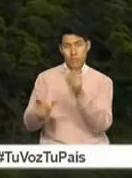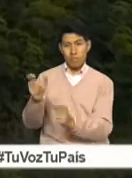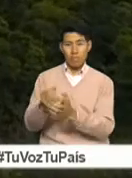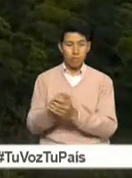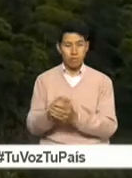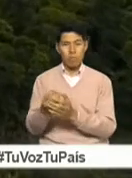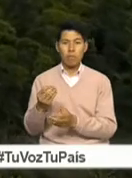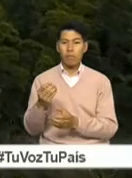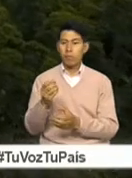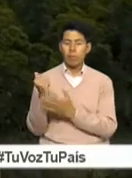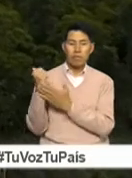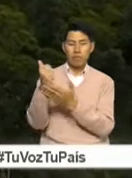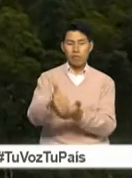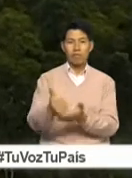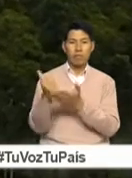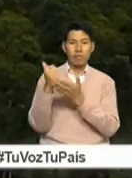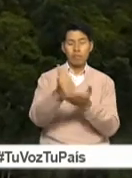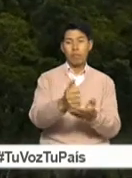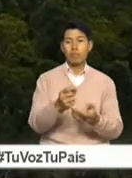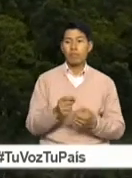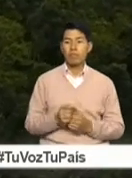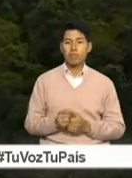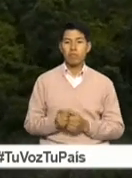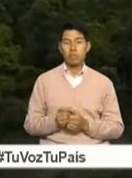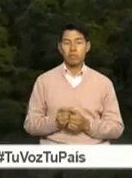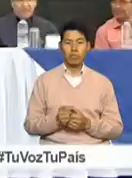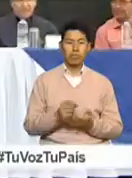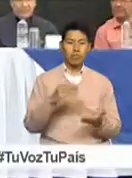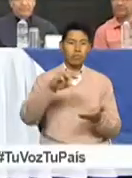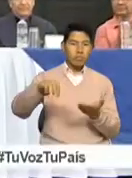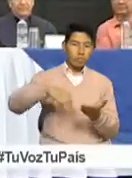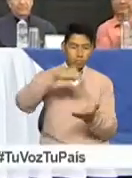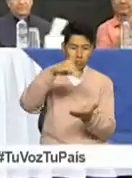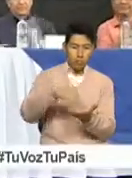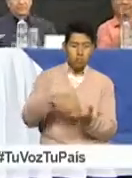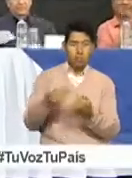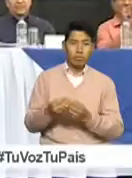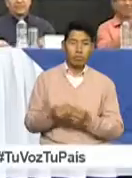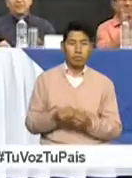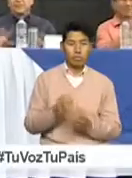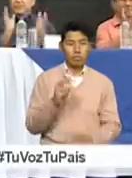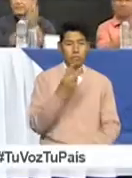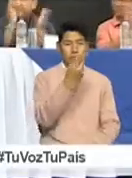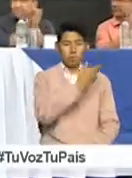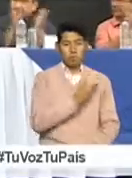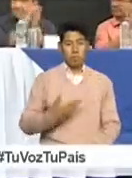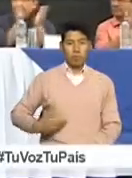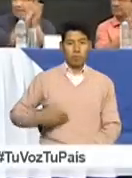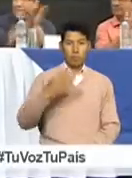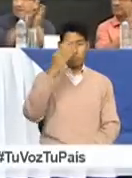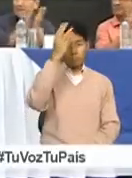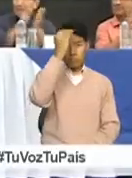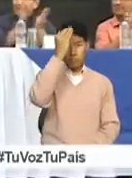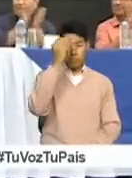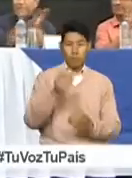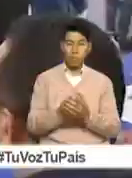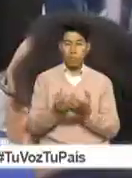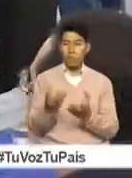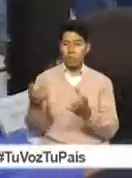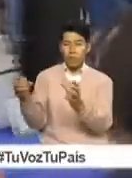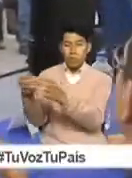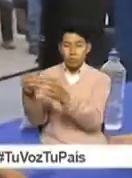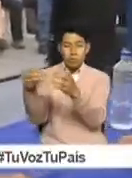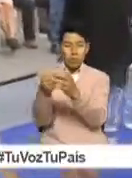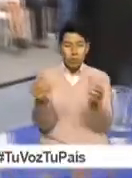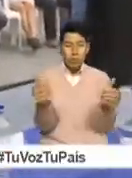más puerto con guilló ubicada en el cantón pichincha en la provincia de manabí el segundo mandatario jorge glass junto con autoridades locales entregó esta